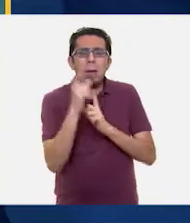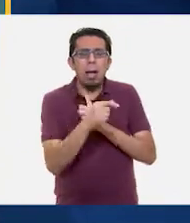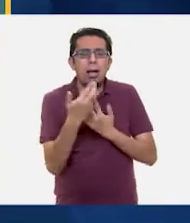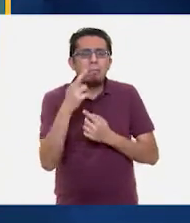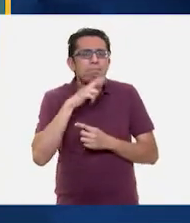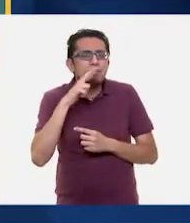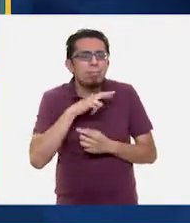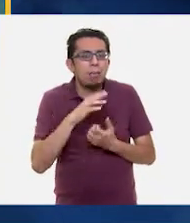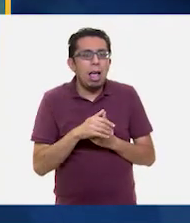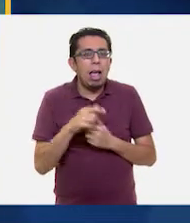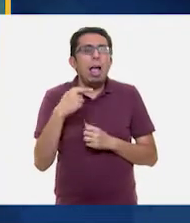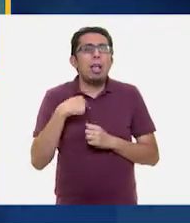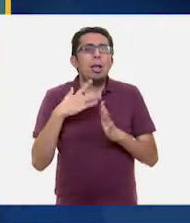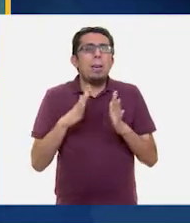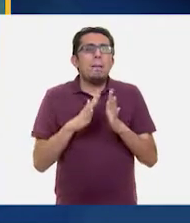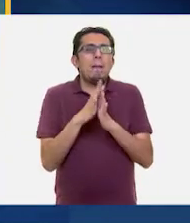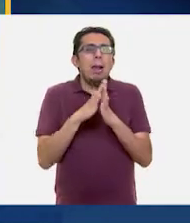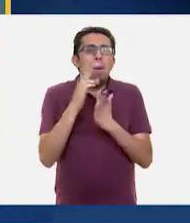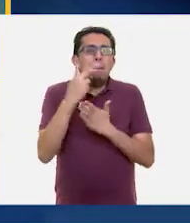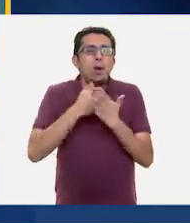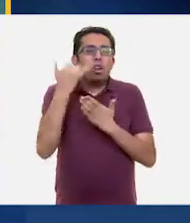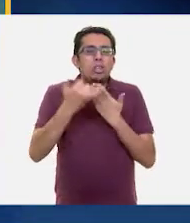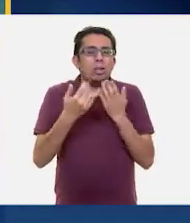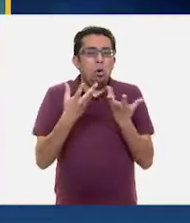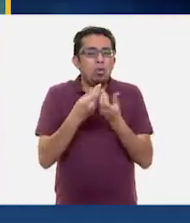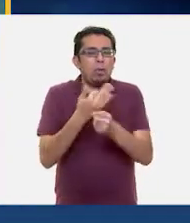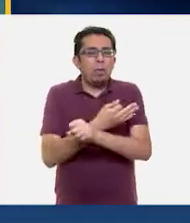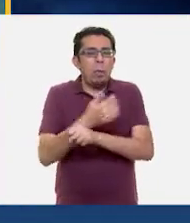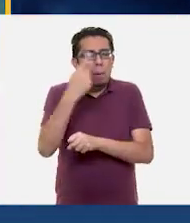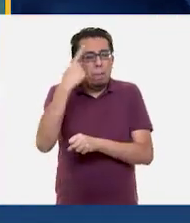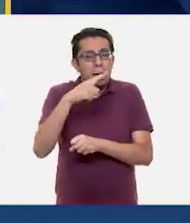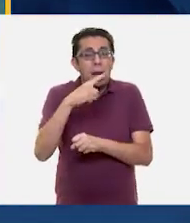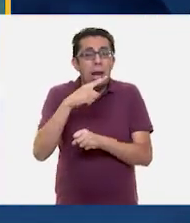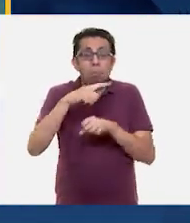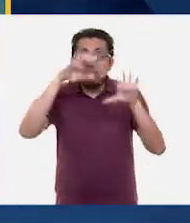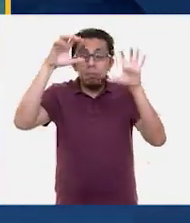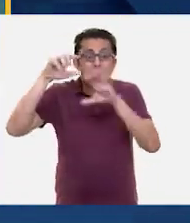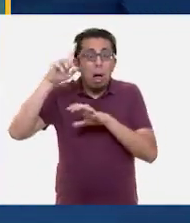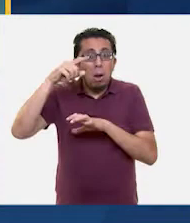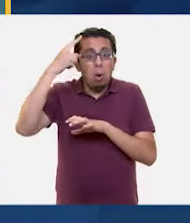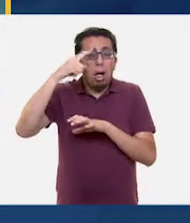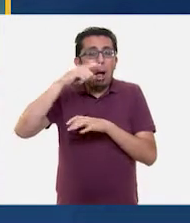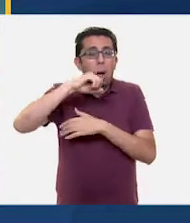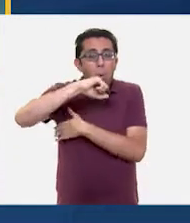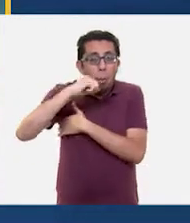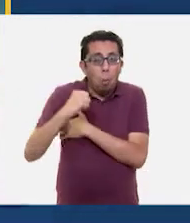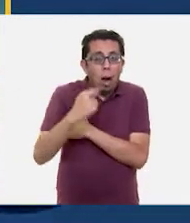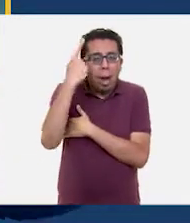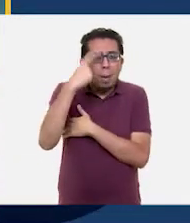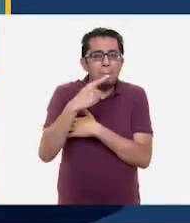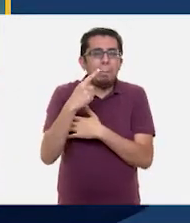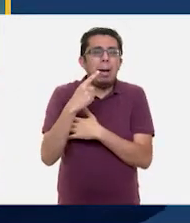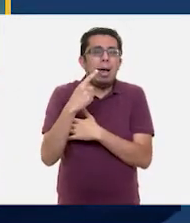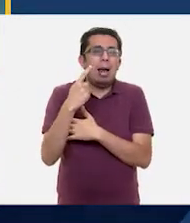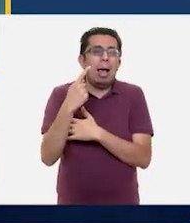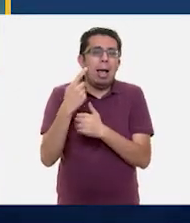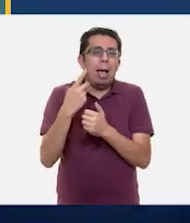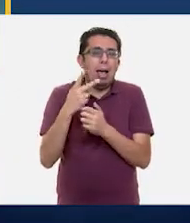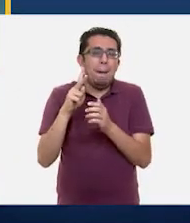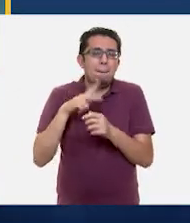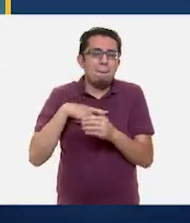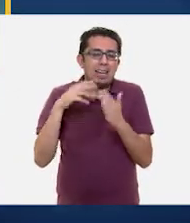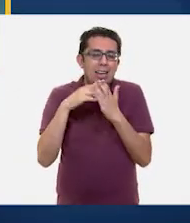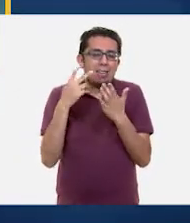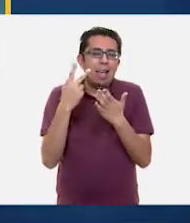prisa? Voy a participar en un proyecto familiar para juntar agua de lluvia para las plantas de mi casa y los arbolitos de la banqueta.